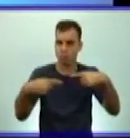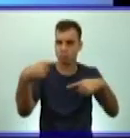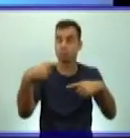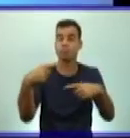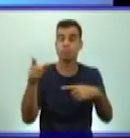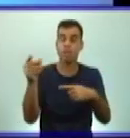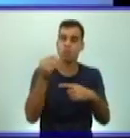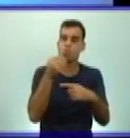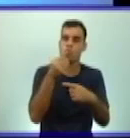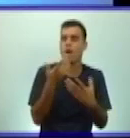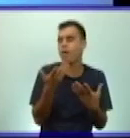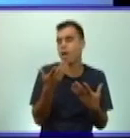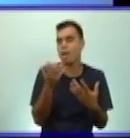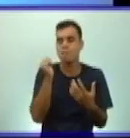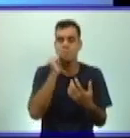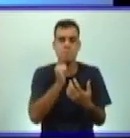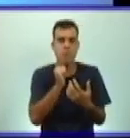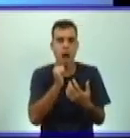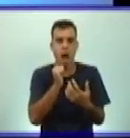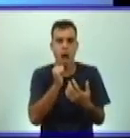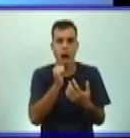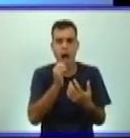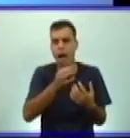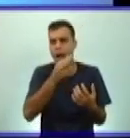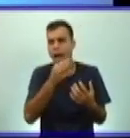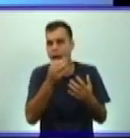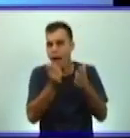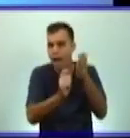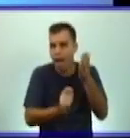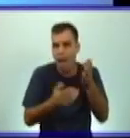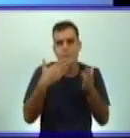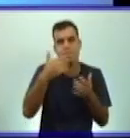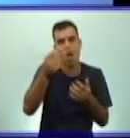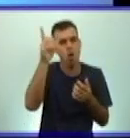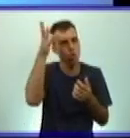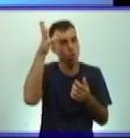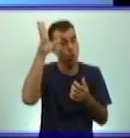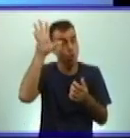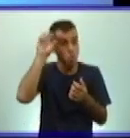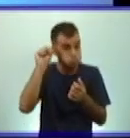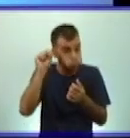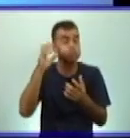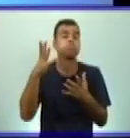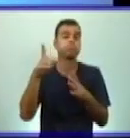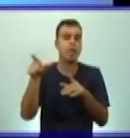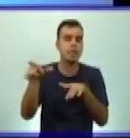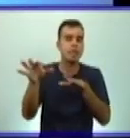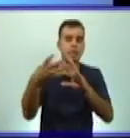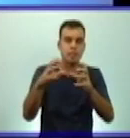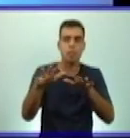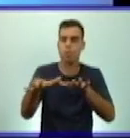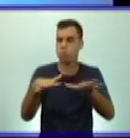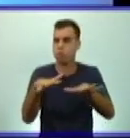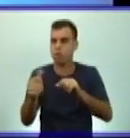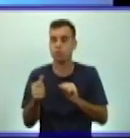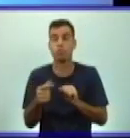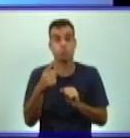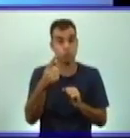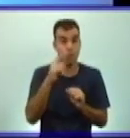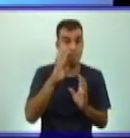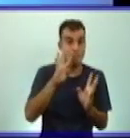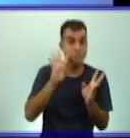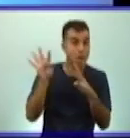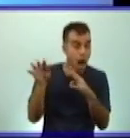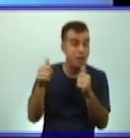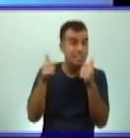van a permitir hacer una descripción de este tipo de movimientos. Es importante que usted preste atención a cada uno de estos